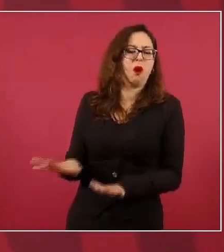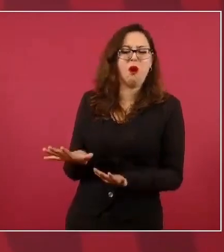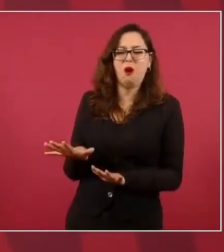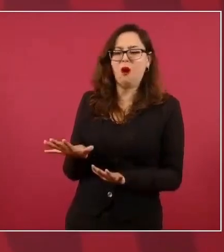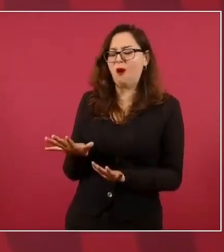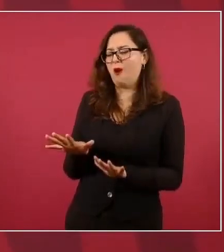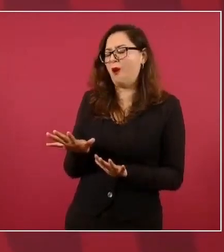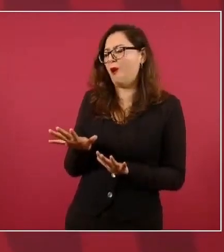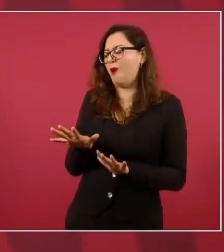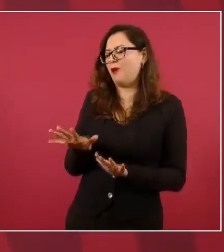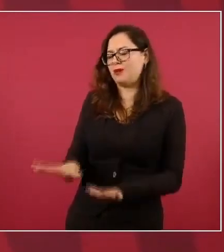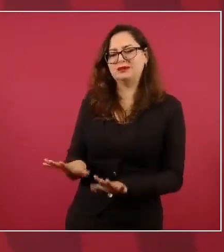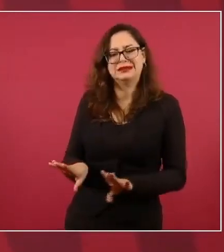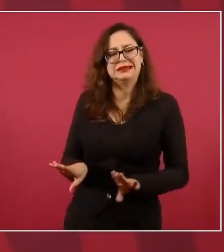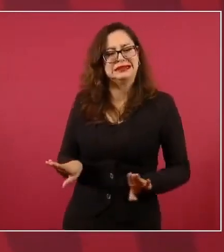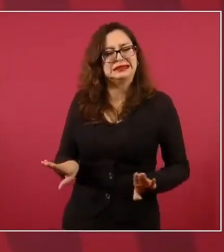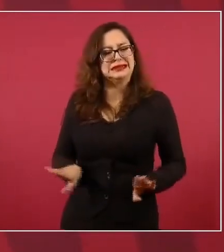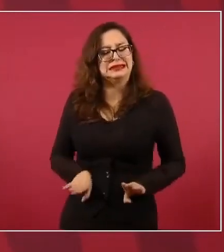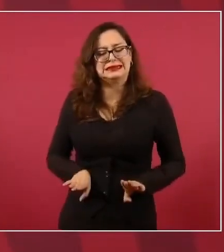ejemplo